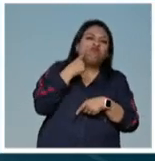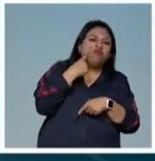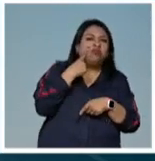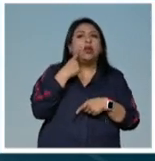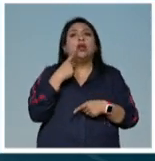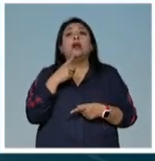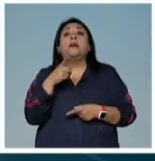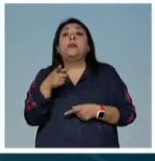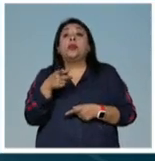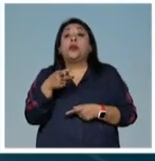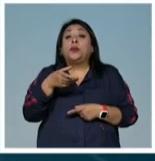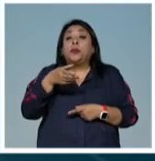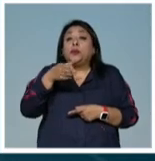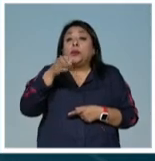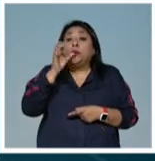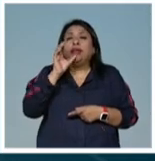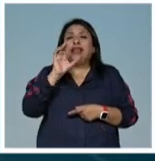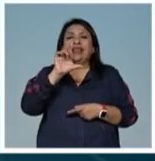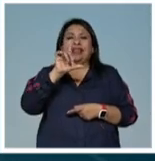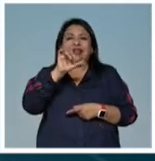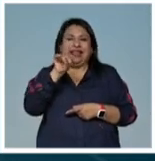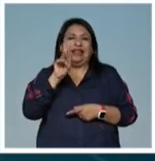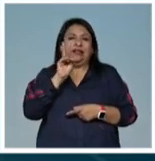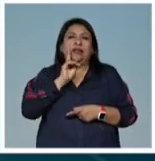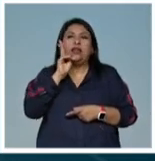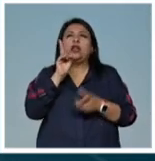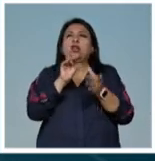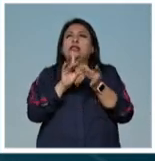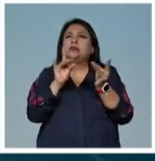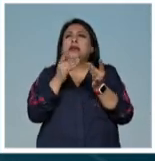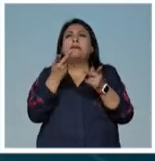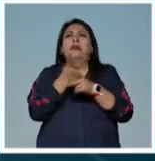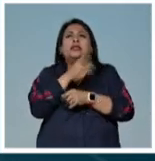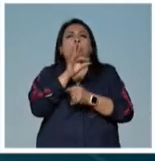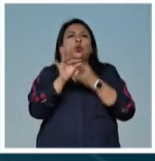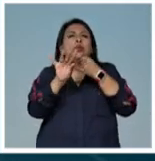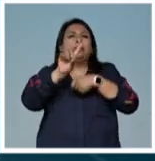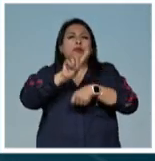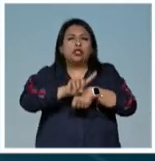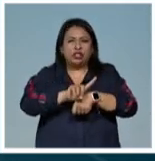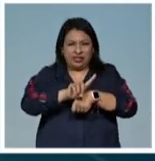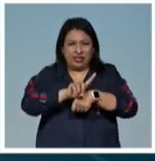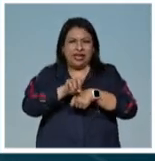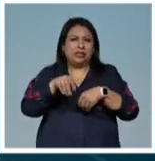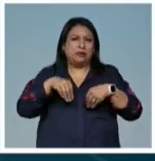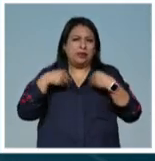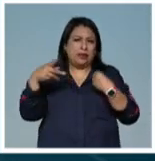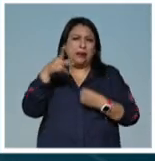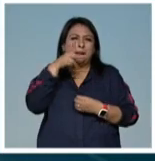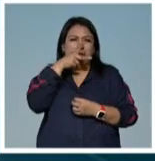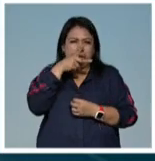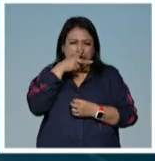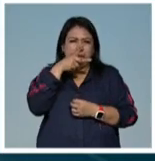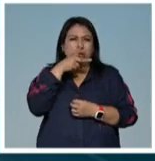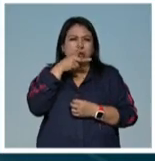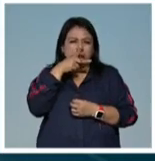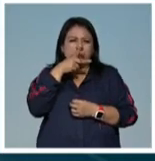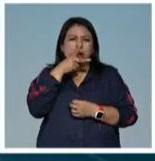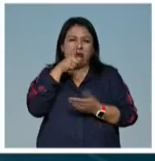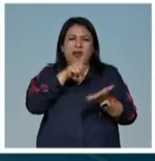Beber un cáliz, en donde nos va a contar qué pasa con los últimos días de la vida de su padre.